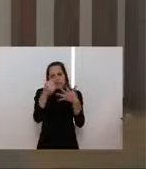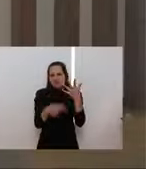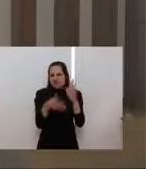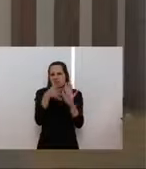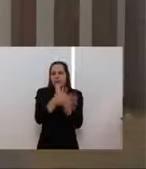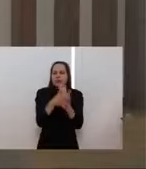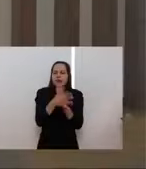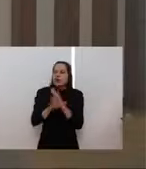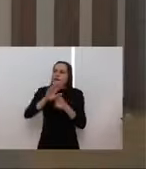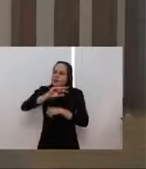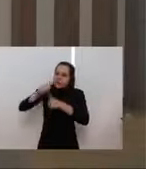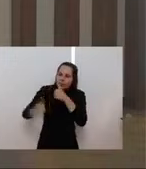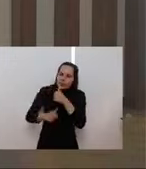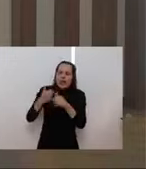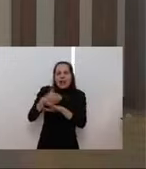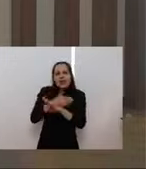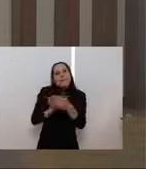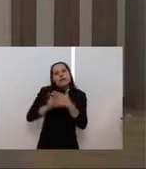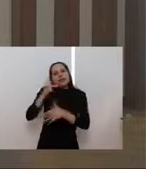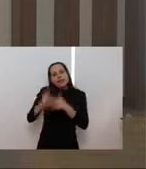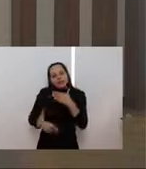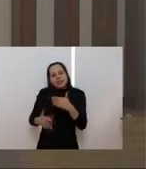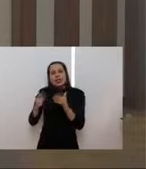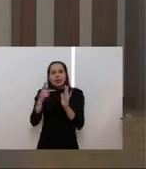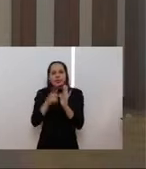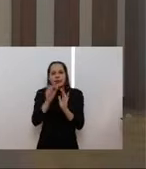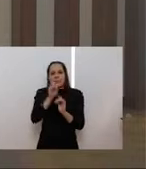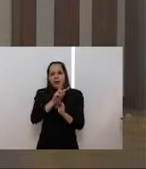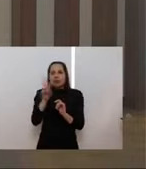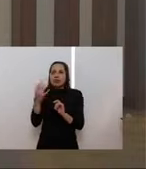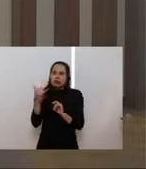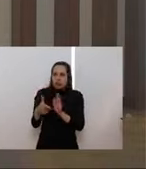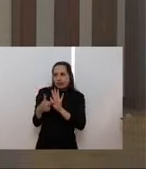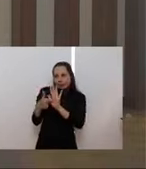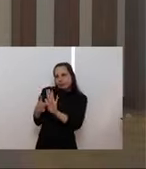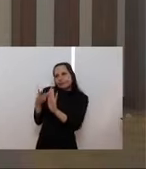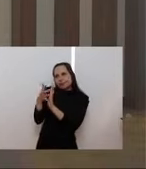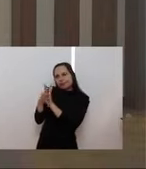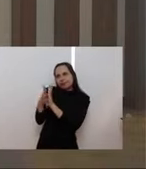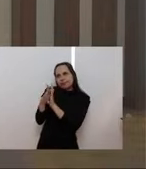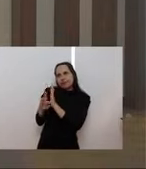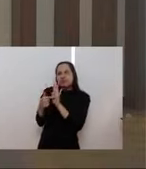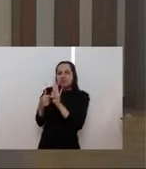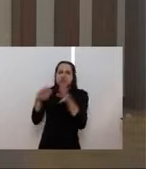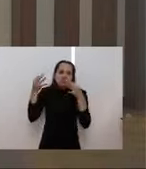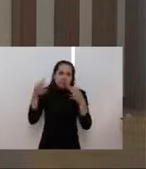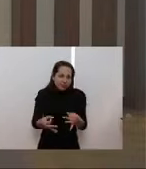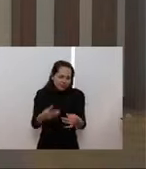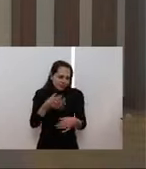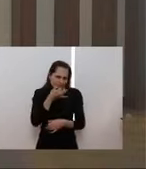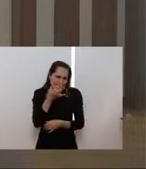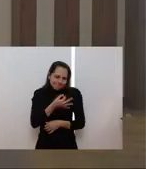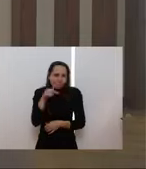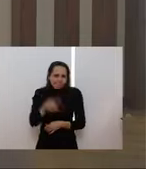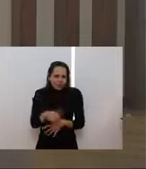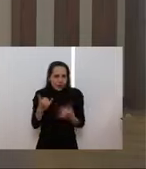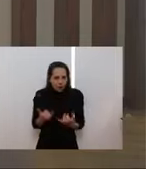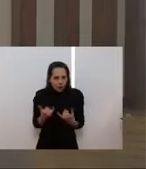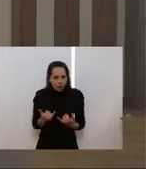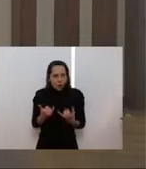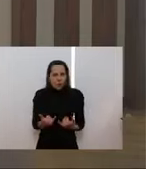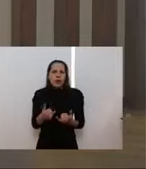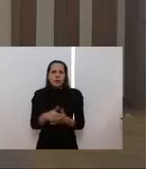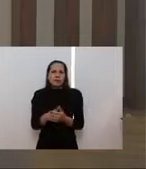directivo el anteproyecto de presupuesto vigencia 2022 muy coherente con la realidad de la institución adaptados a esta